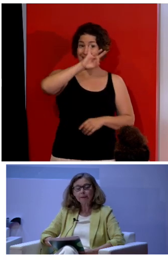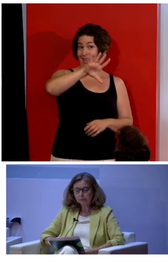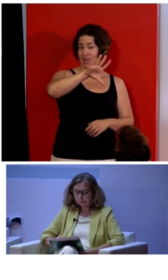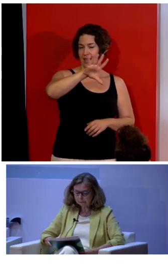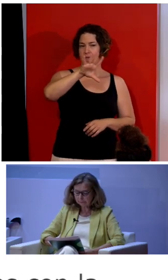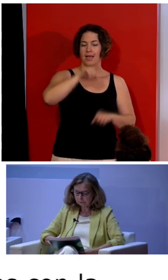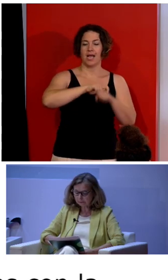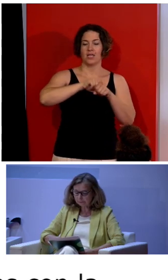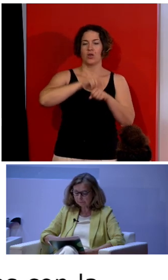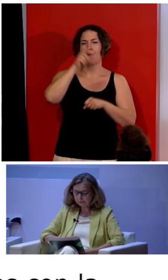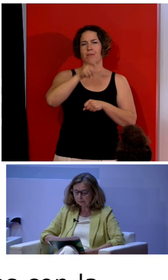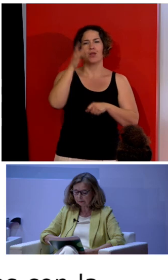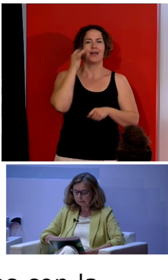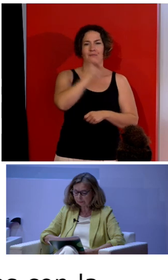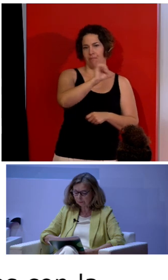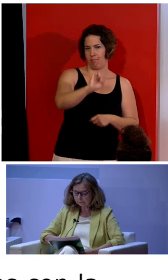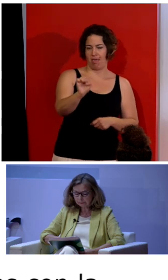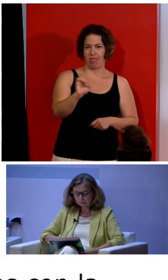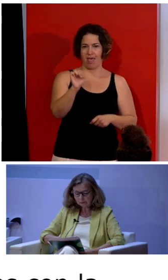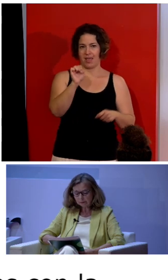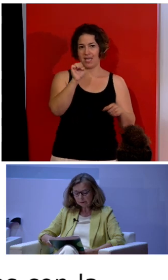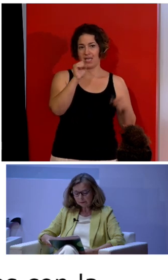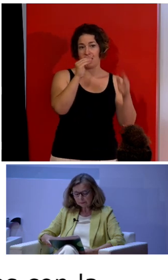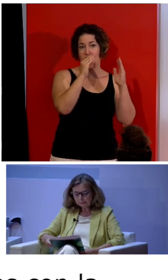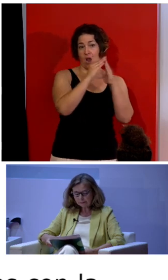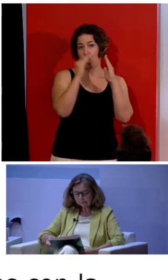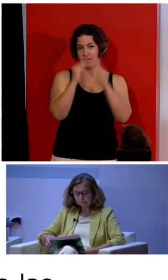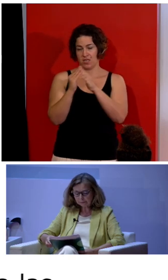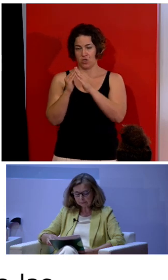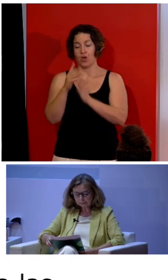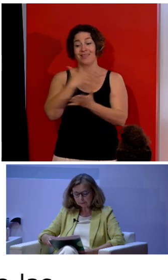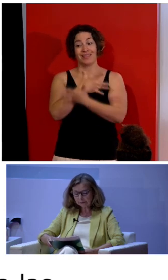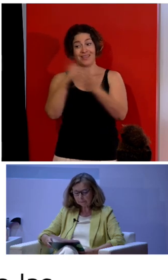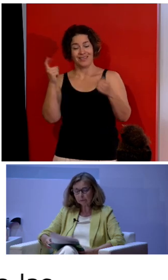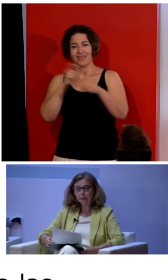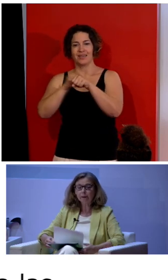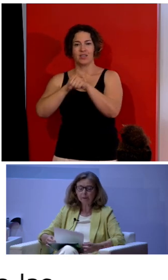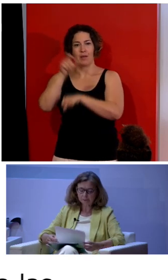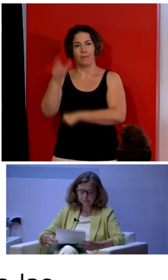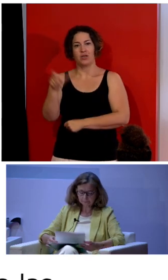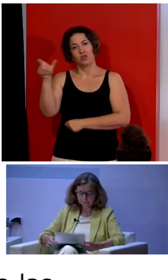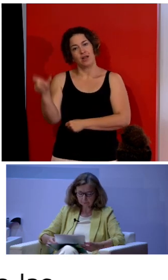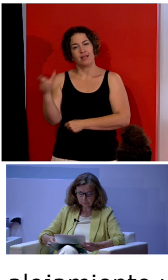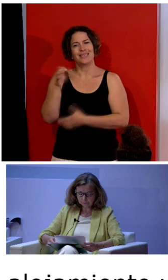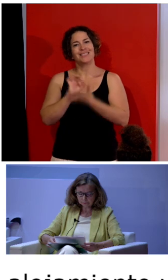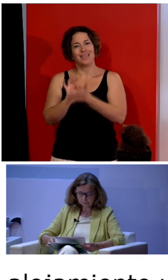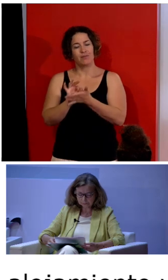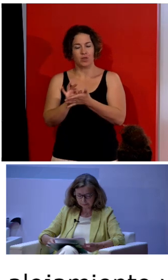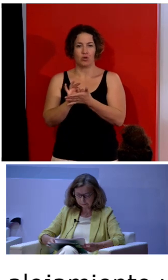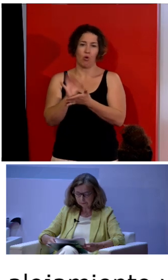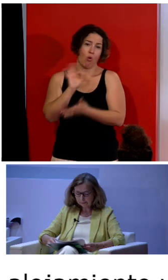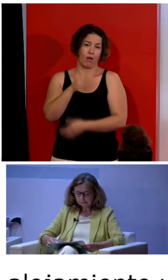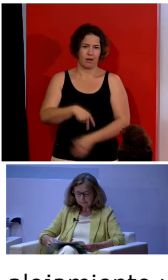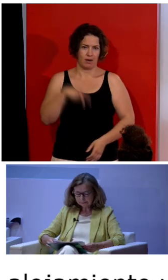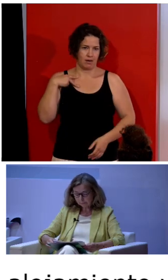las categorías de personal de limpieza y alojamiento y 16 para la categoría de personal de servicios